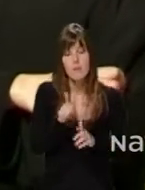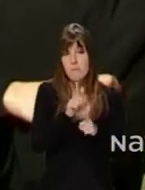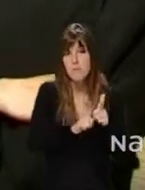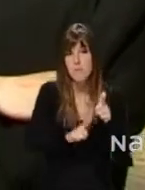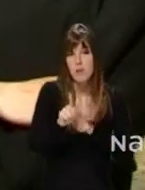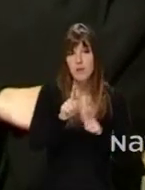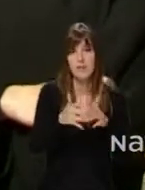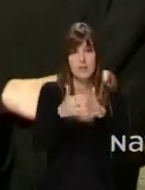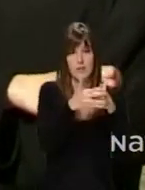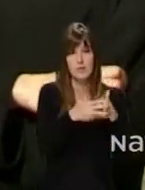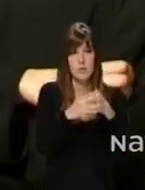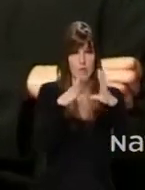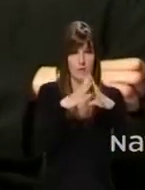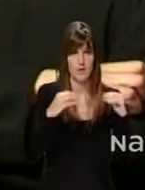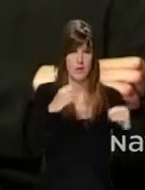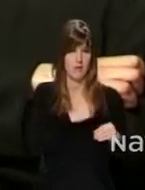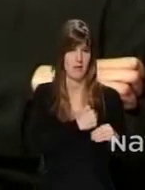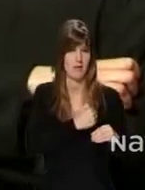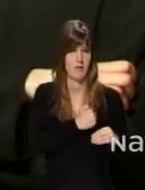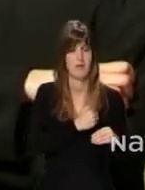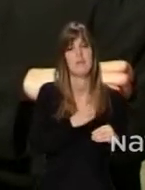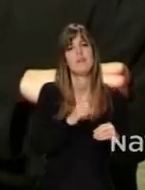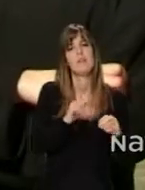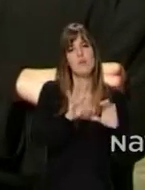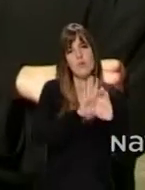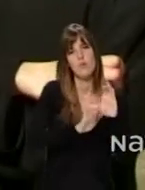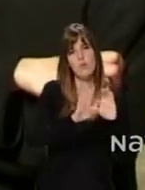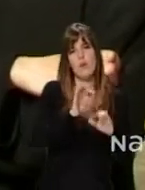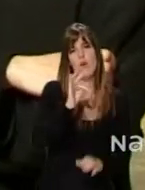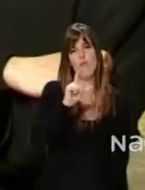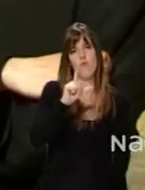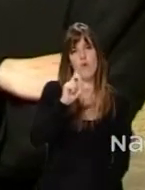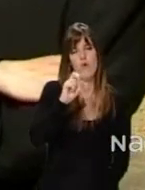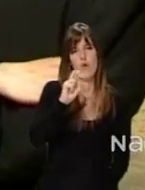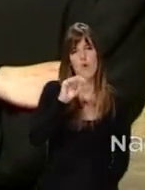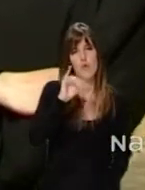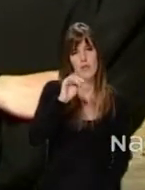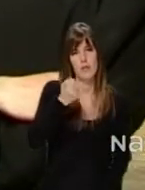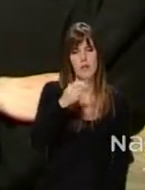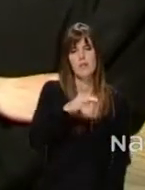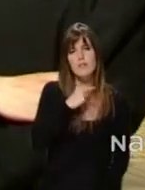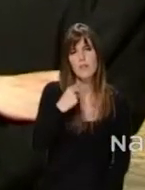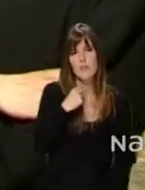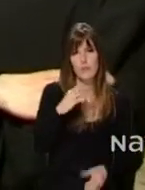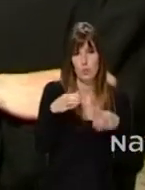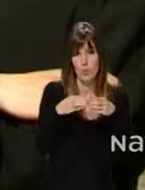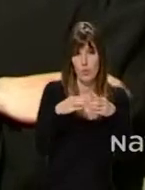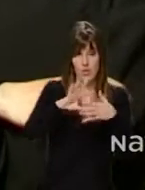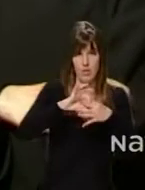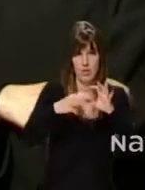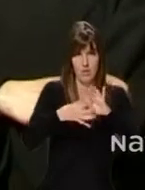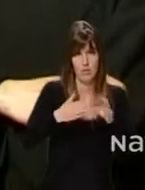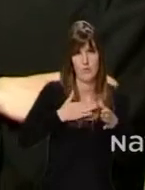una universidad católica en el sur de Florida. Resulta que ahí pues había un sacerdote de nuestra comunidad que